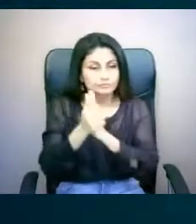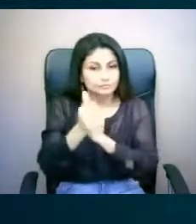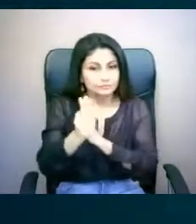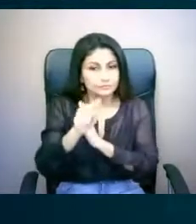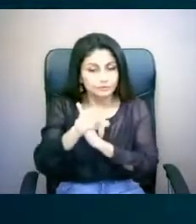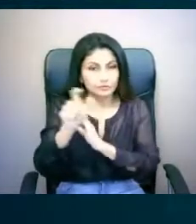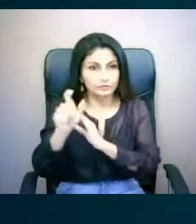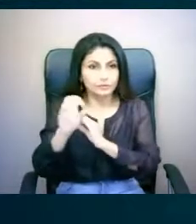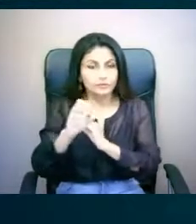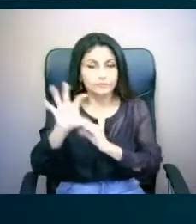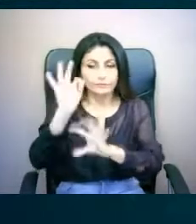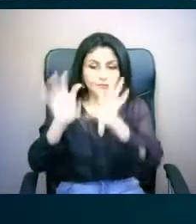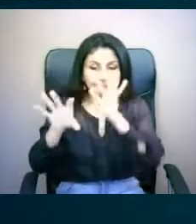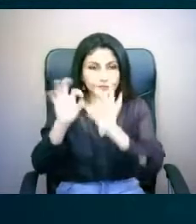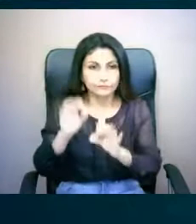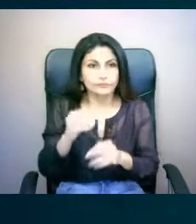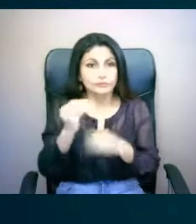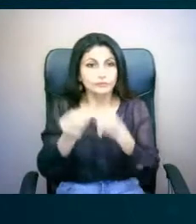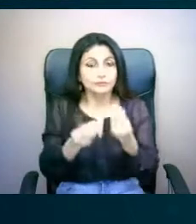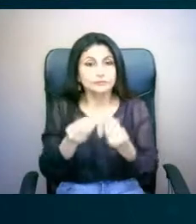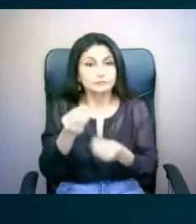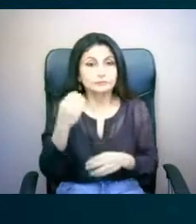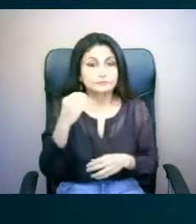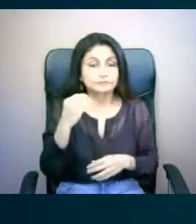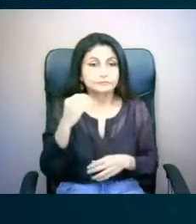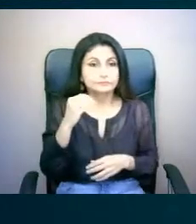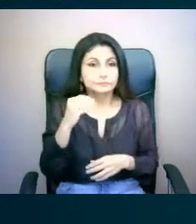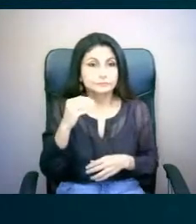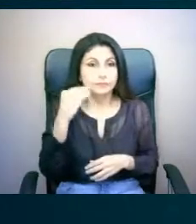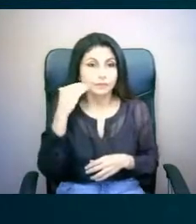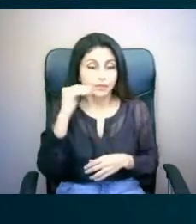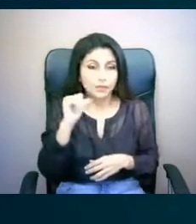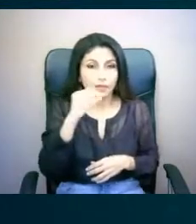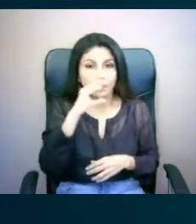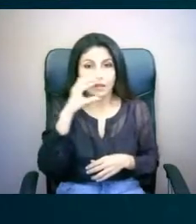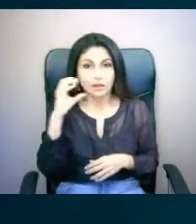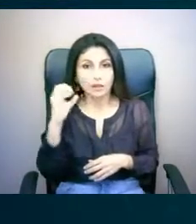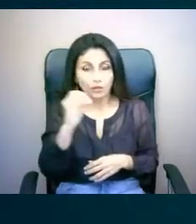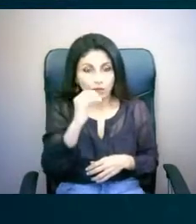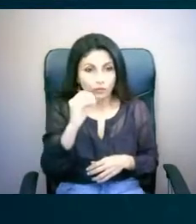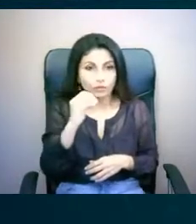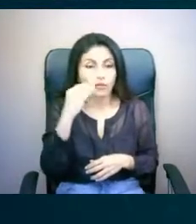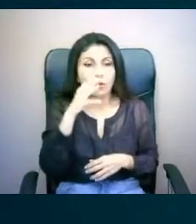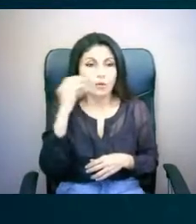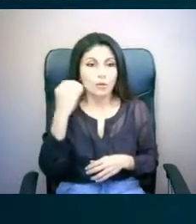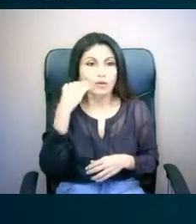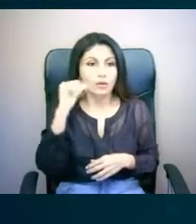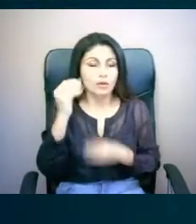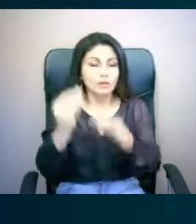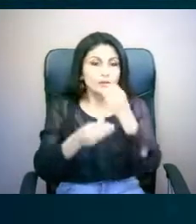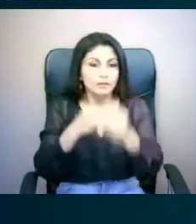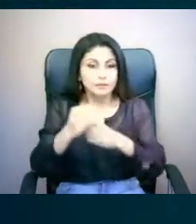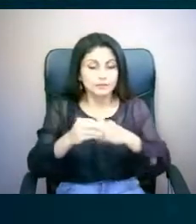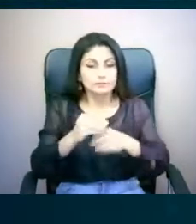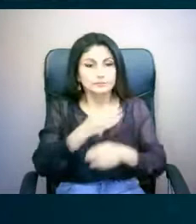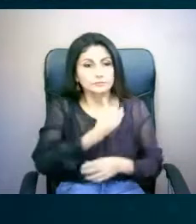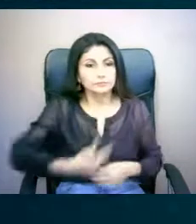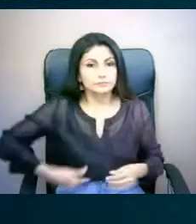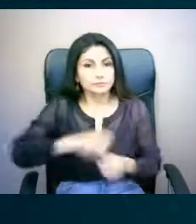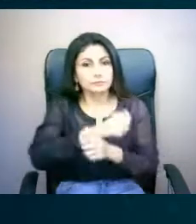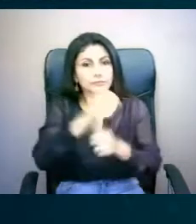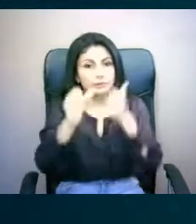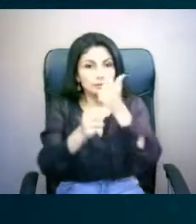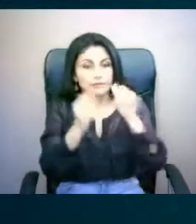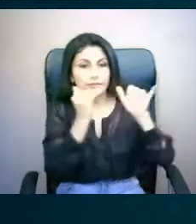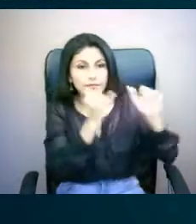Talento. Los ingenieros Pardo, Peña y Chong pertenecen a la Vicepresidencia de Ingeniería y